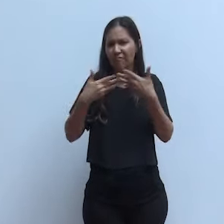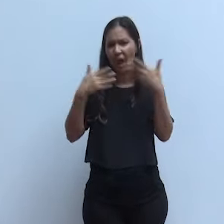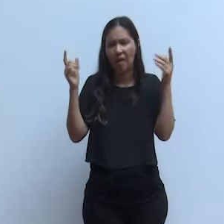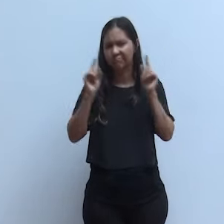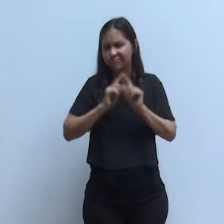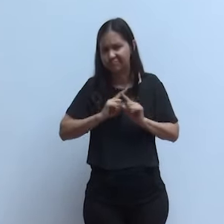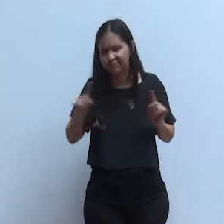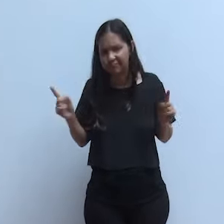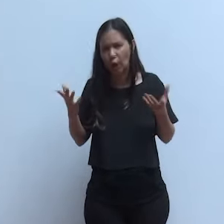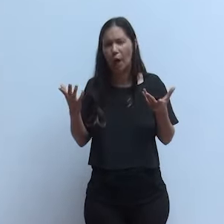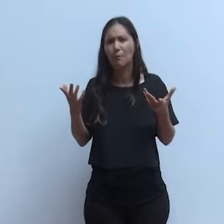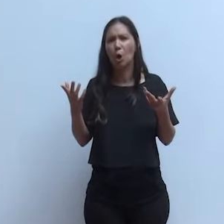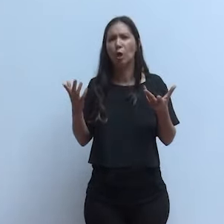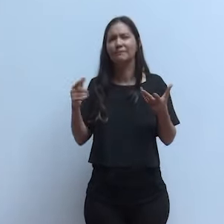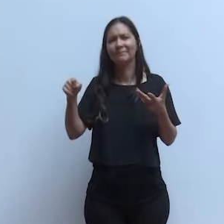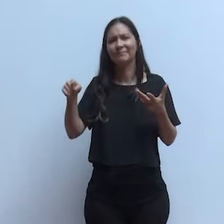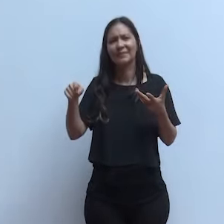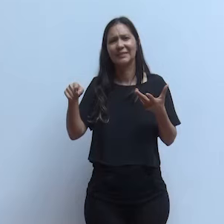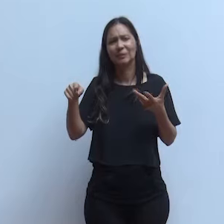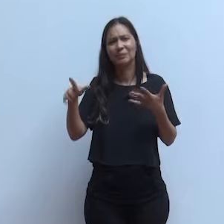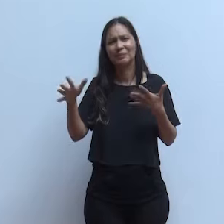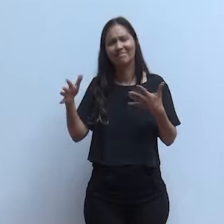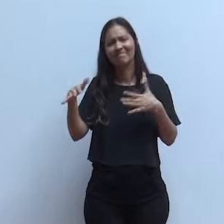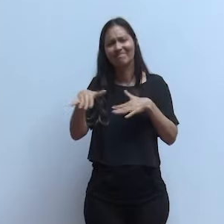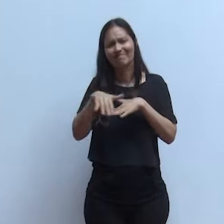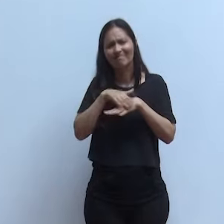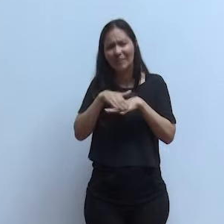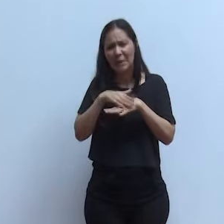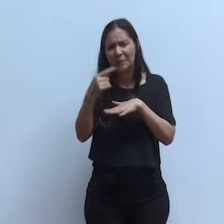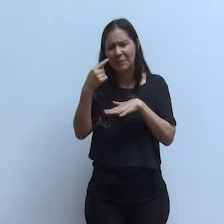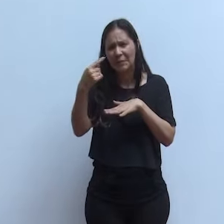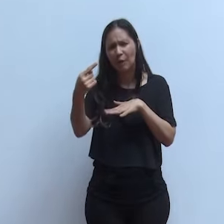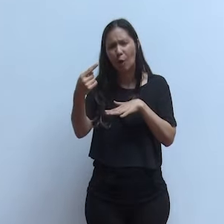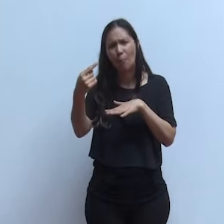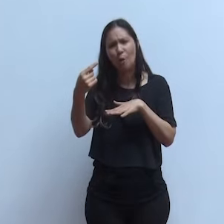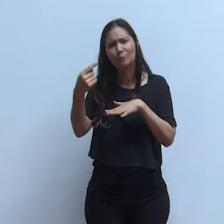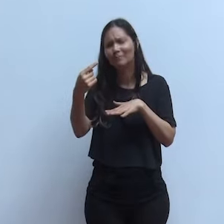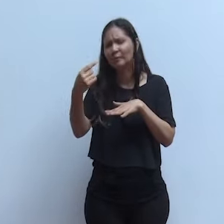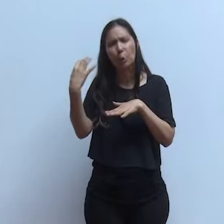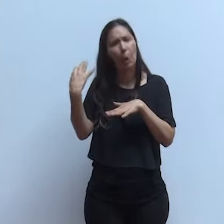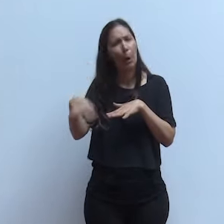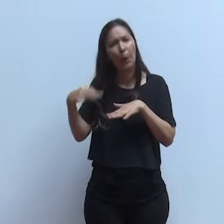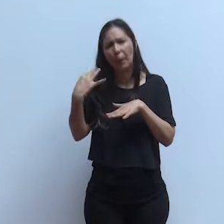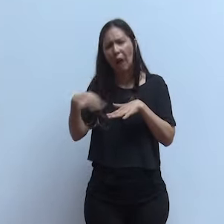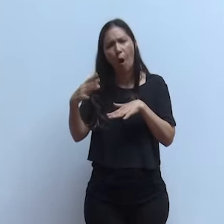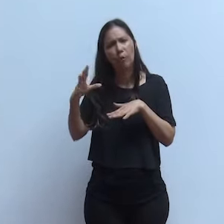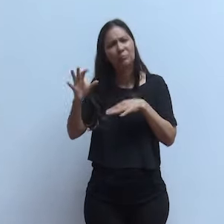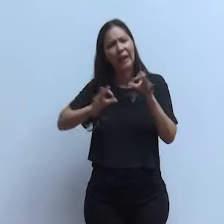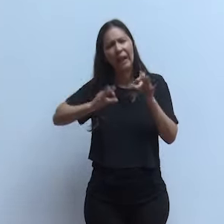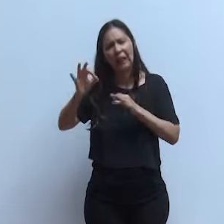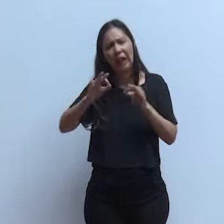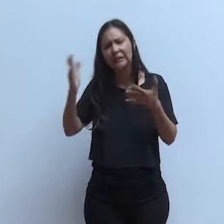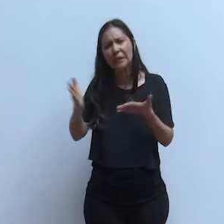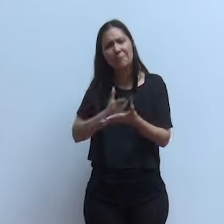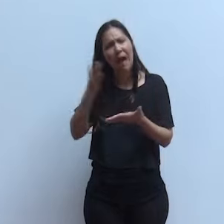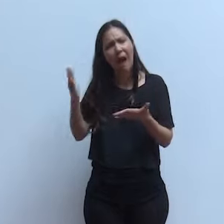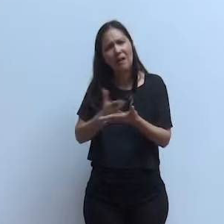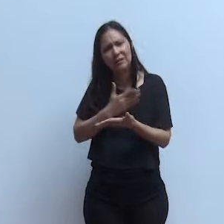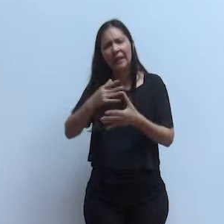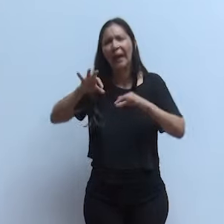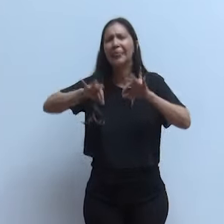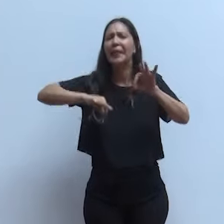base sin que se sintiera responsable o se viera obligada a revisar y repensar la estrategia y la táctica política hay